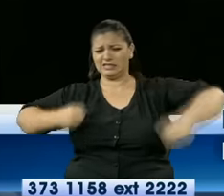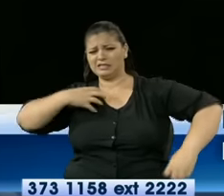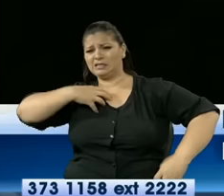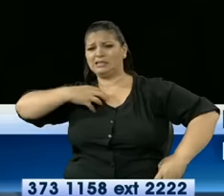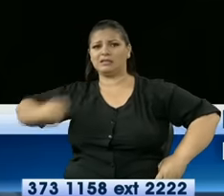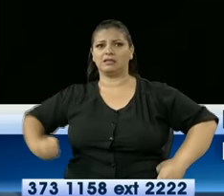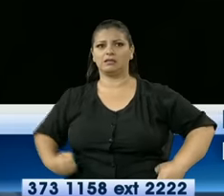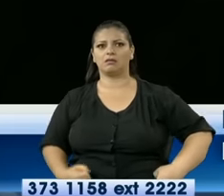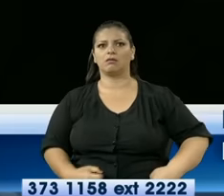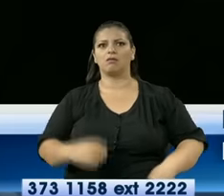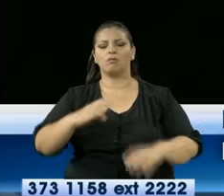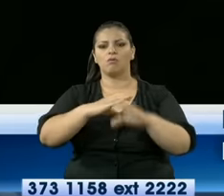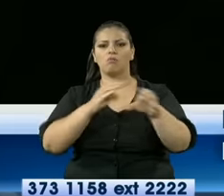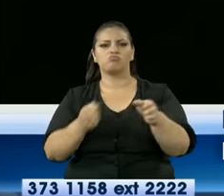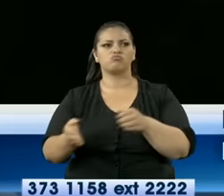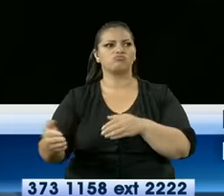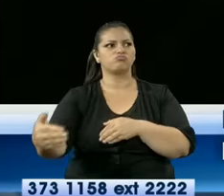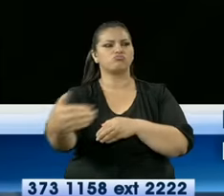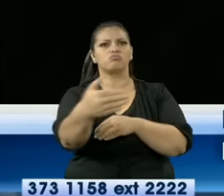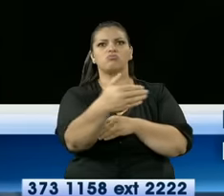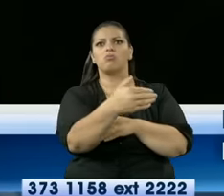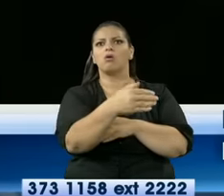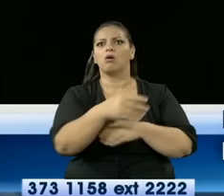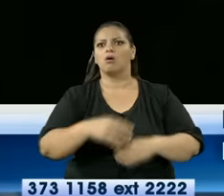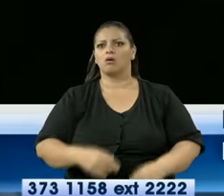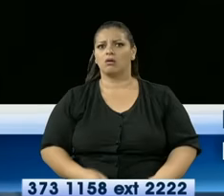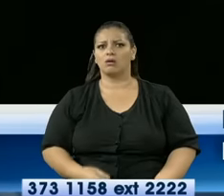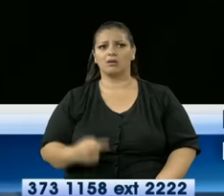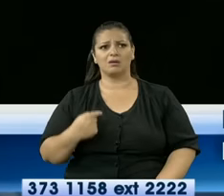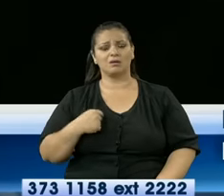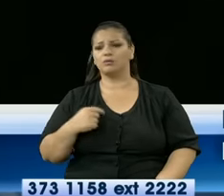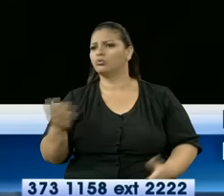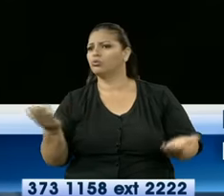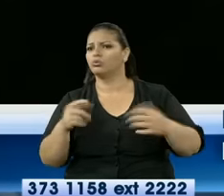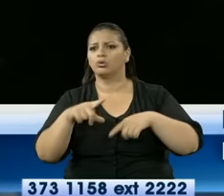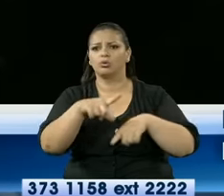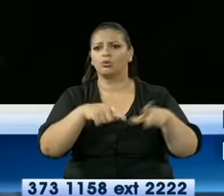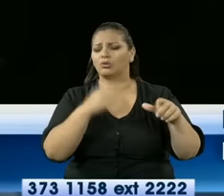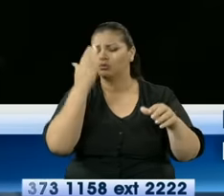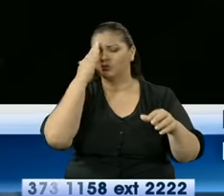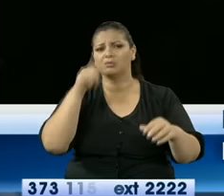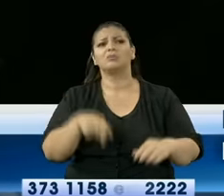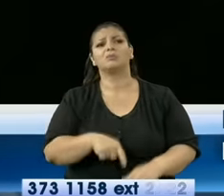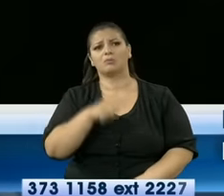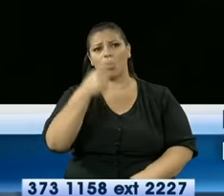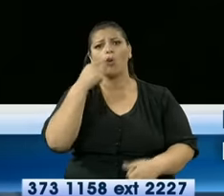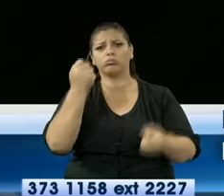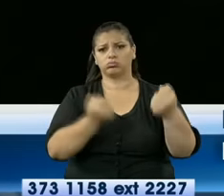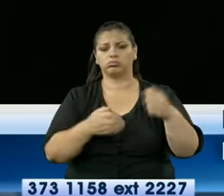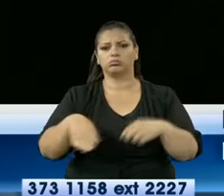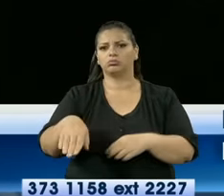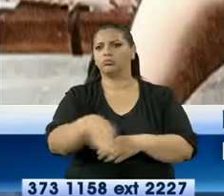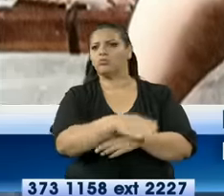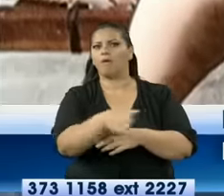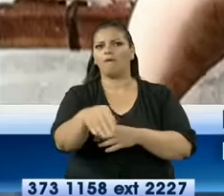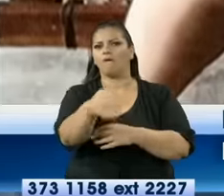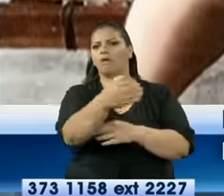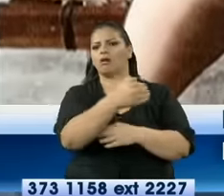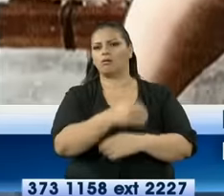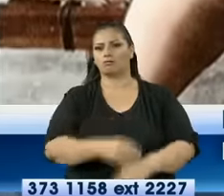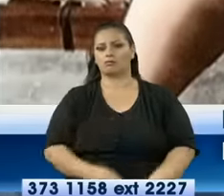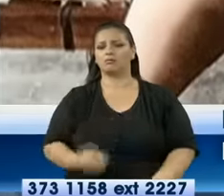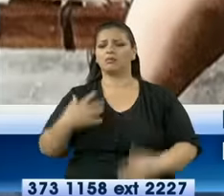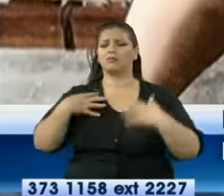vuelta. Aquí mismo en la parroquia Chanduy, no puedo determinar en qué lugar me cargaban, pero el bus andaba dando vuelta. Pusieron